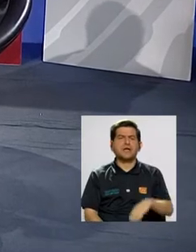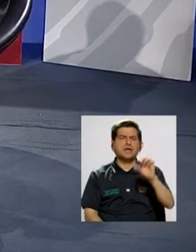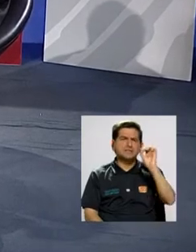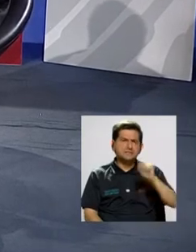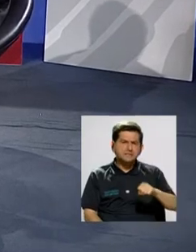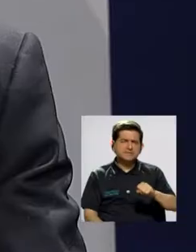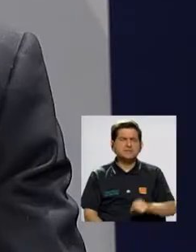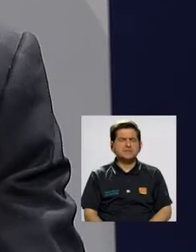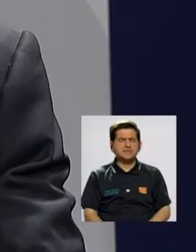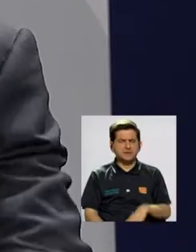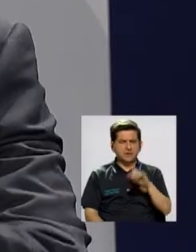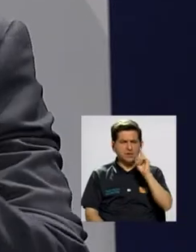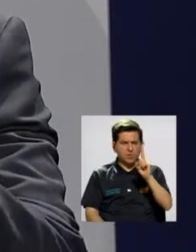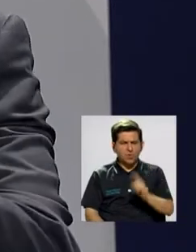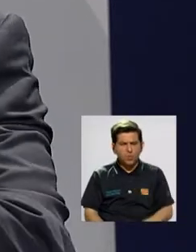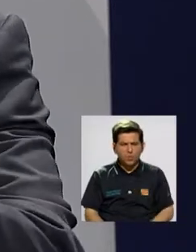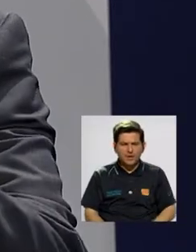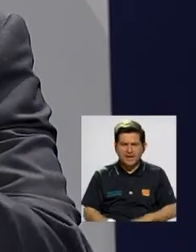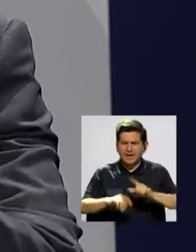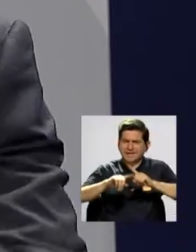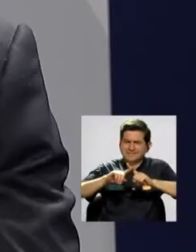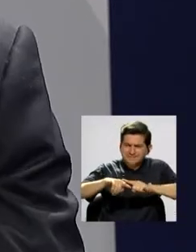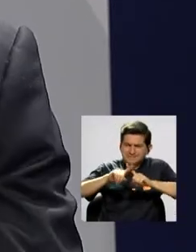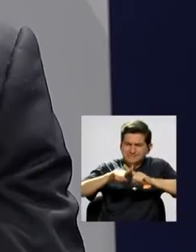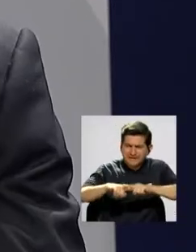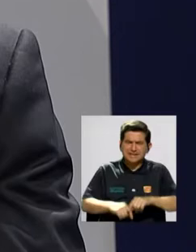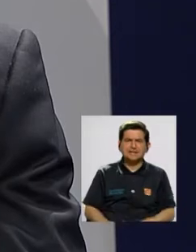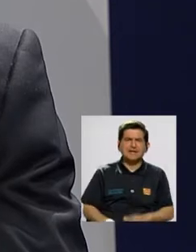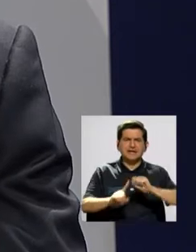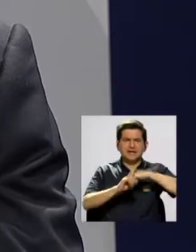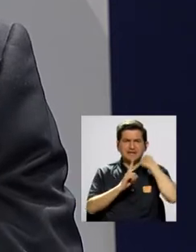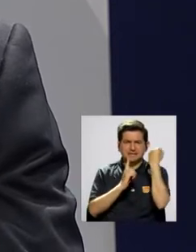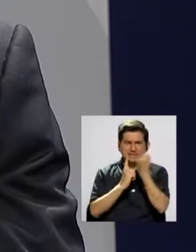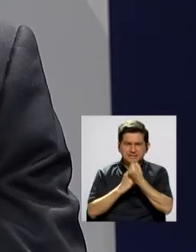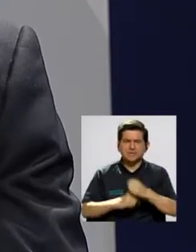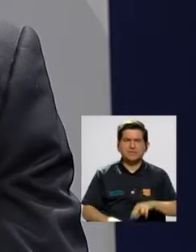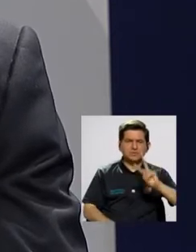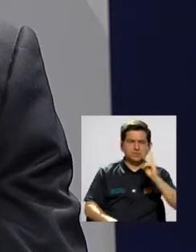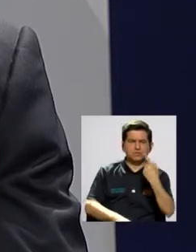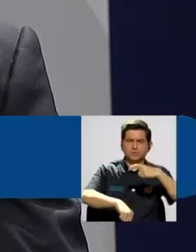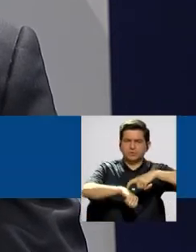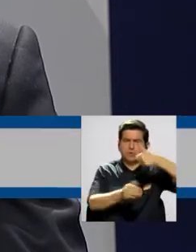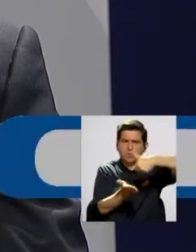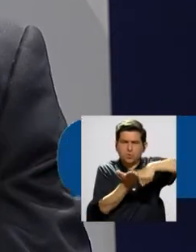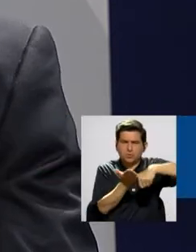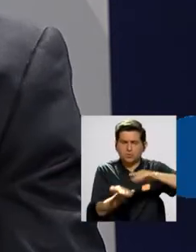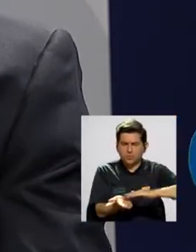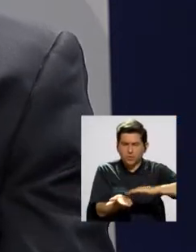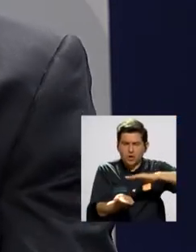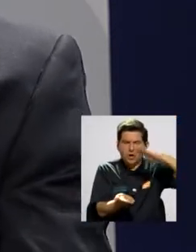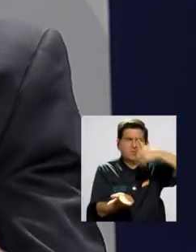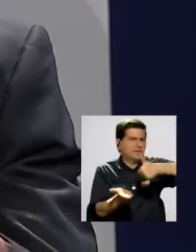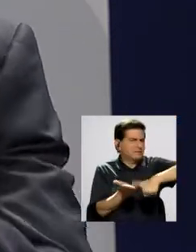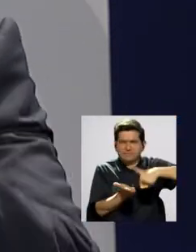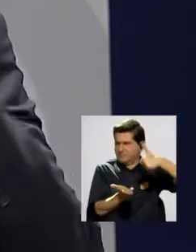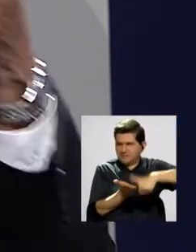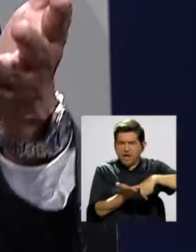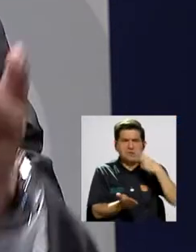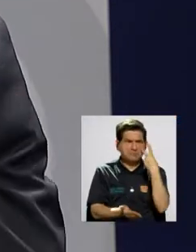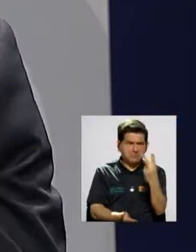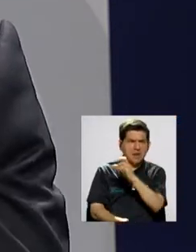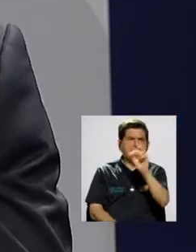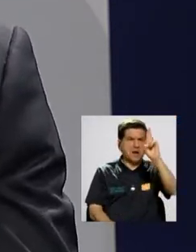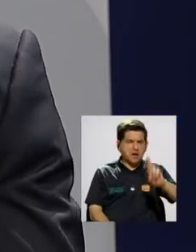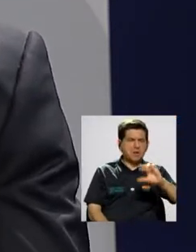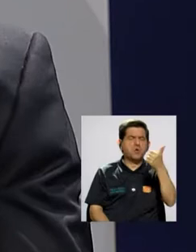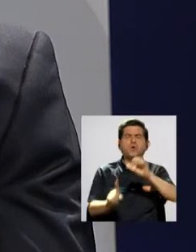tendencia cada vez que se colocan escenarios de segunda ronda a un crecimiento del abstencionismo. Lo hemos visto en Costa Rica, lo hemos